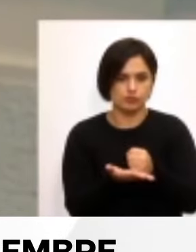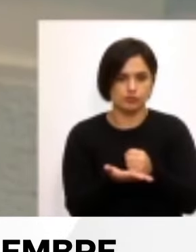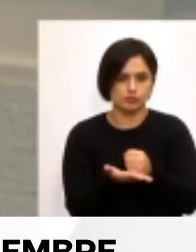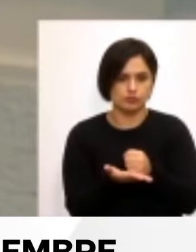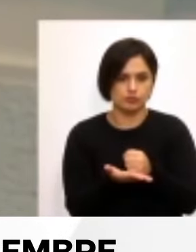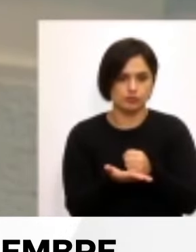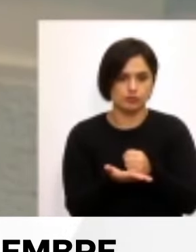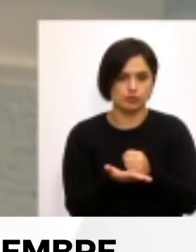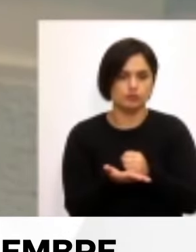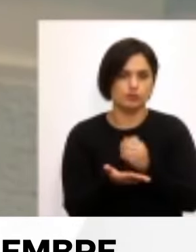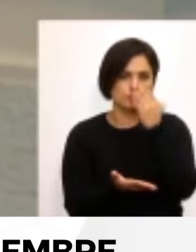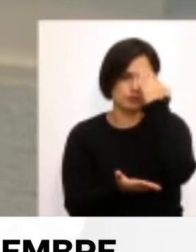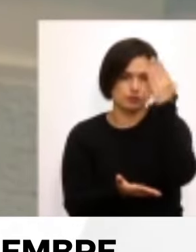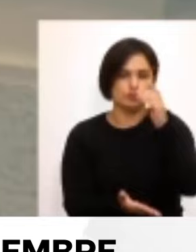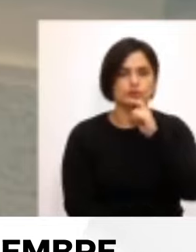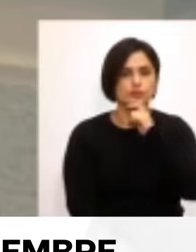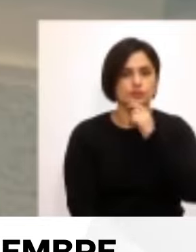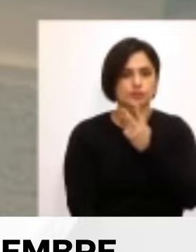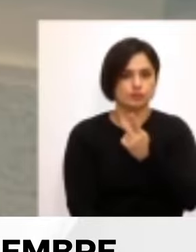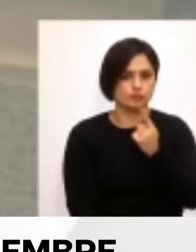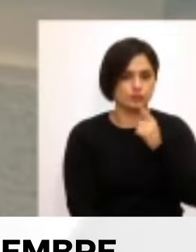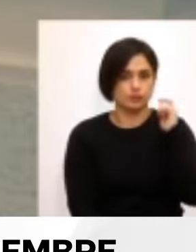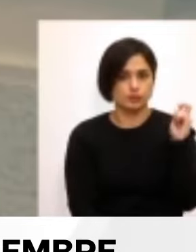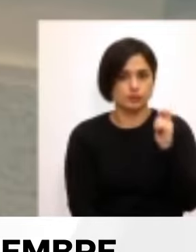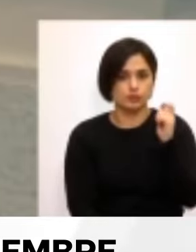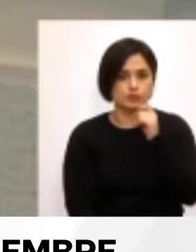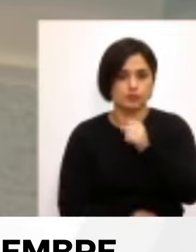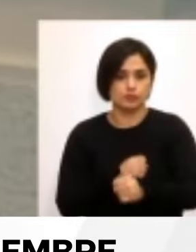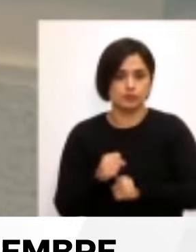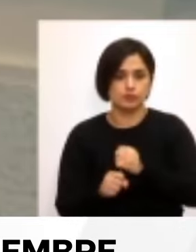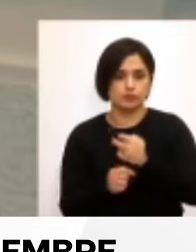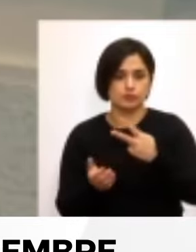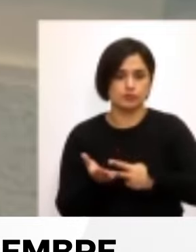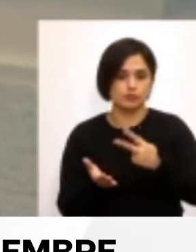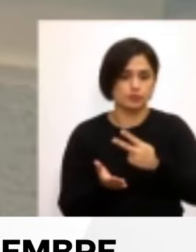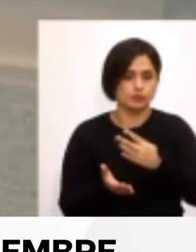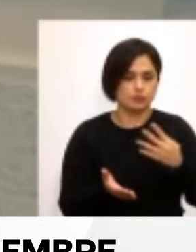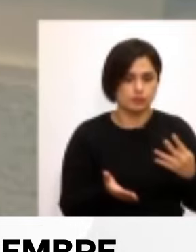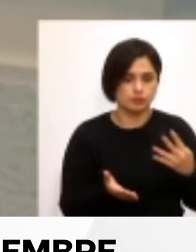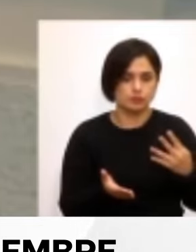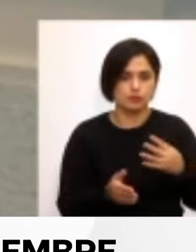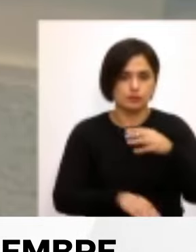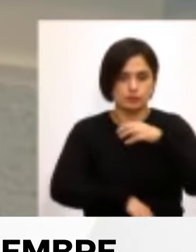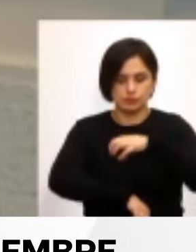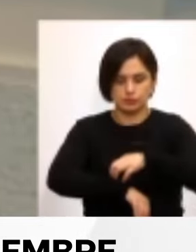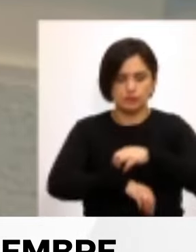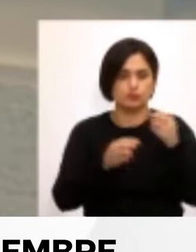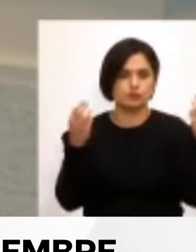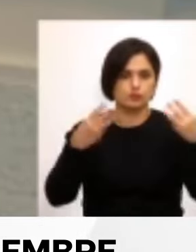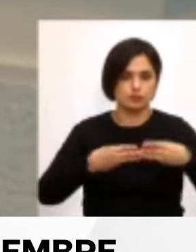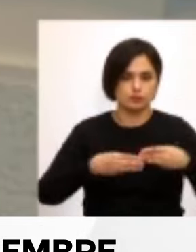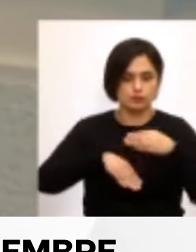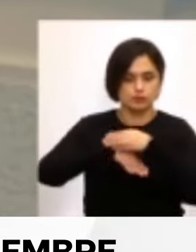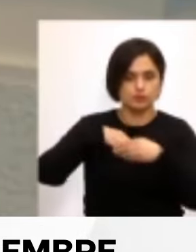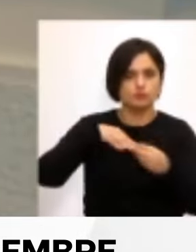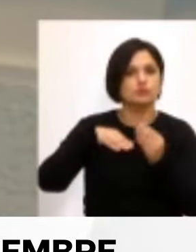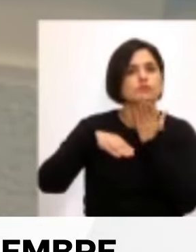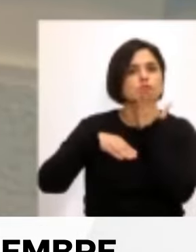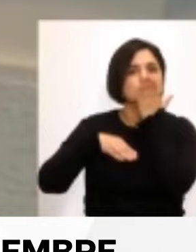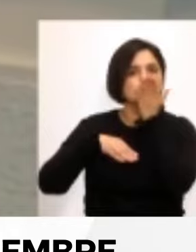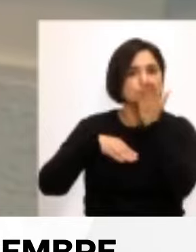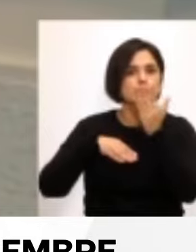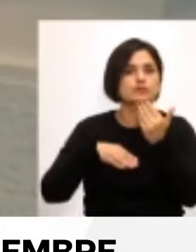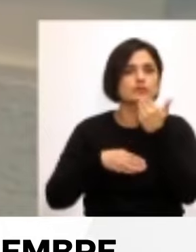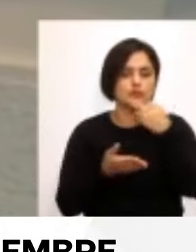que declara feriado el 21 de septiembre del 2024 para la región de Magallanes y la Antártica chilena y